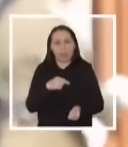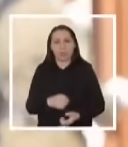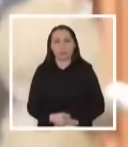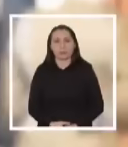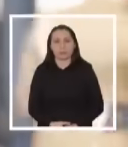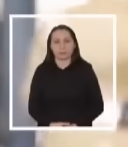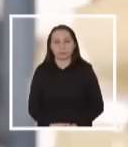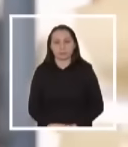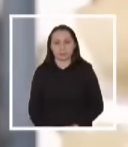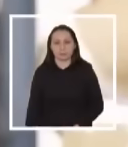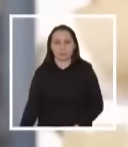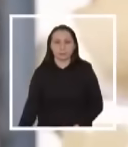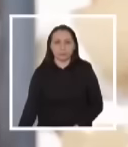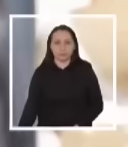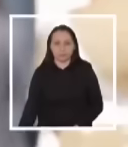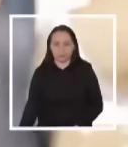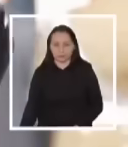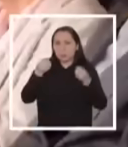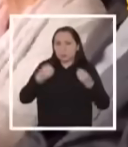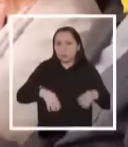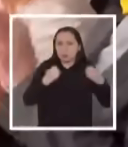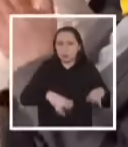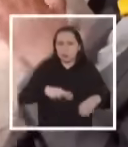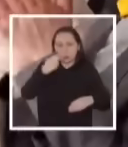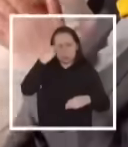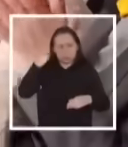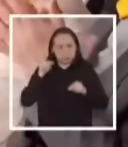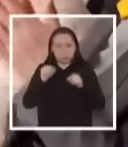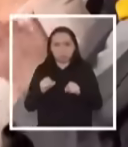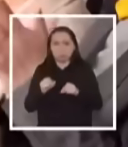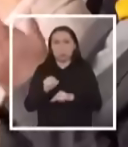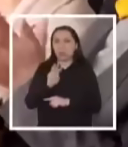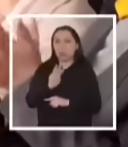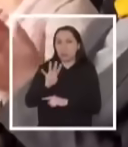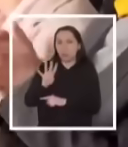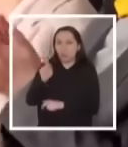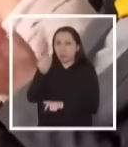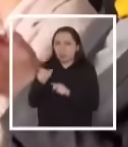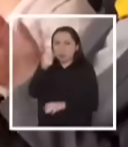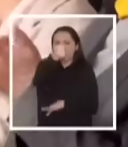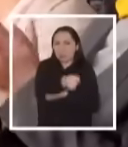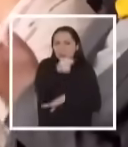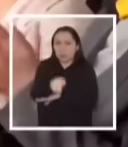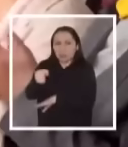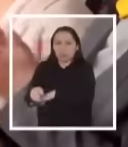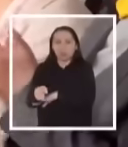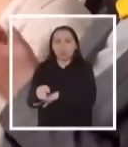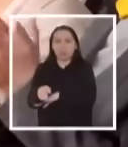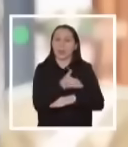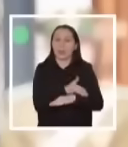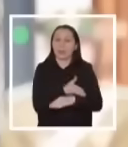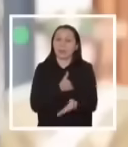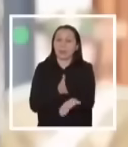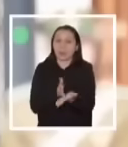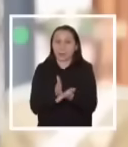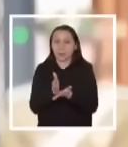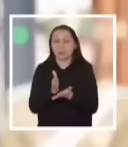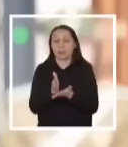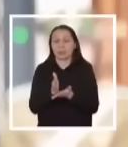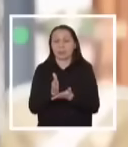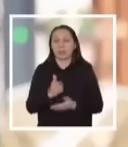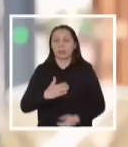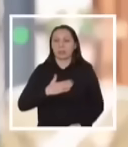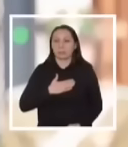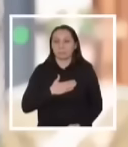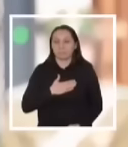el gobierno enviar un decreto. Entonces lo que se hace a veces es que la Contraloría llama por teléfono y le dice, retiren el decreto, porque tiene problema de